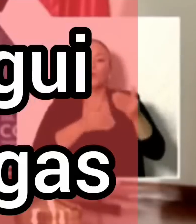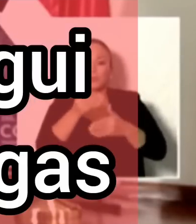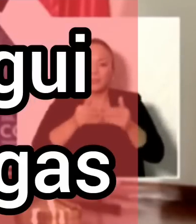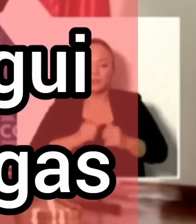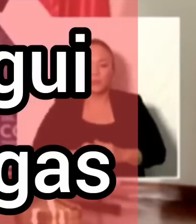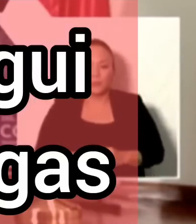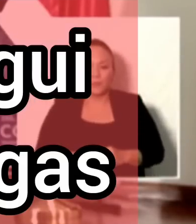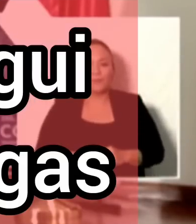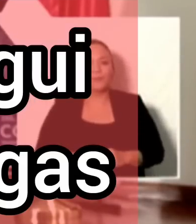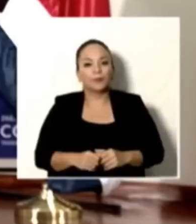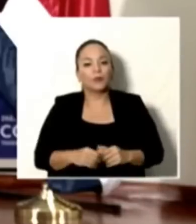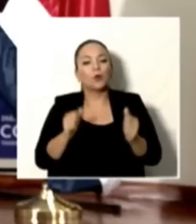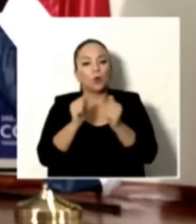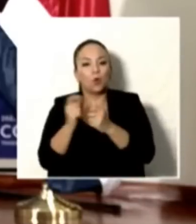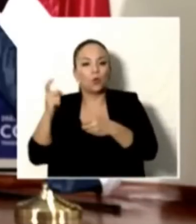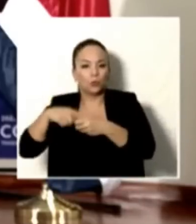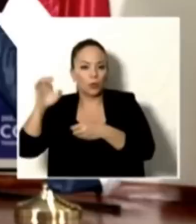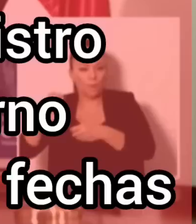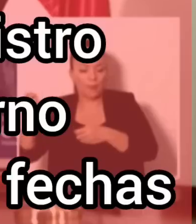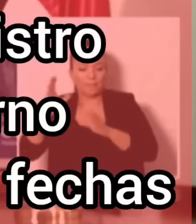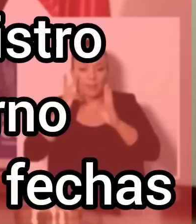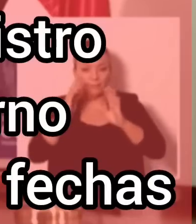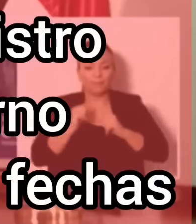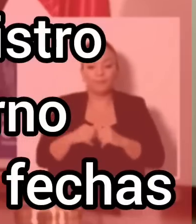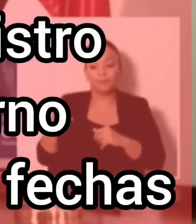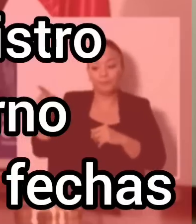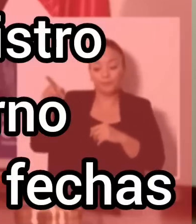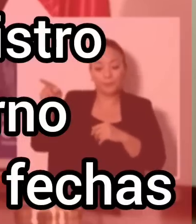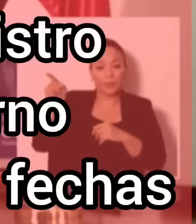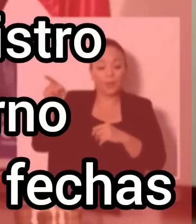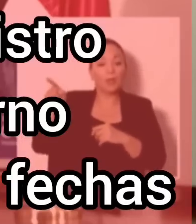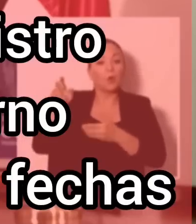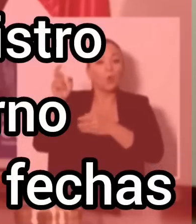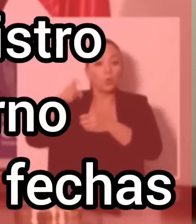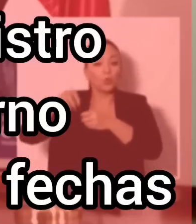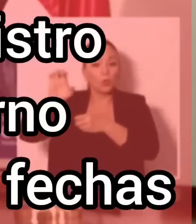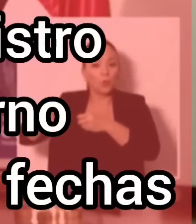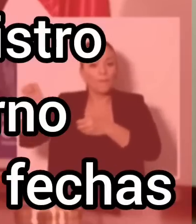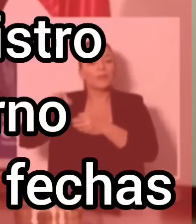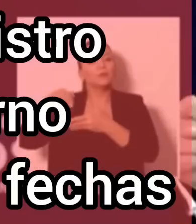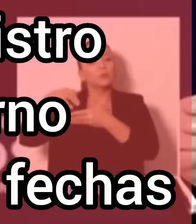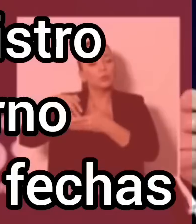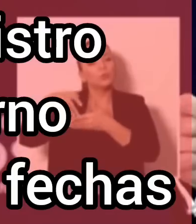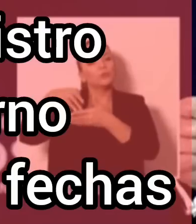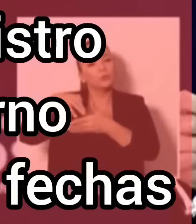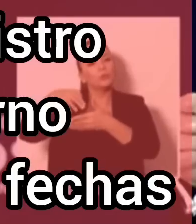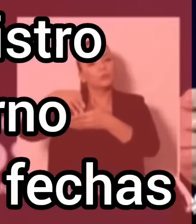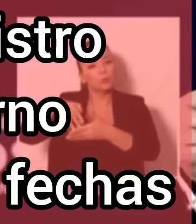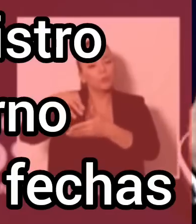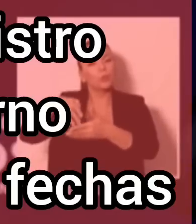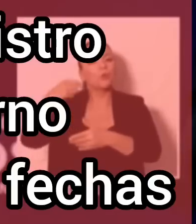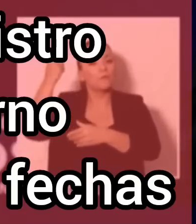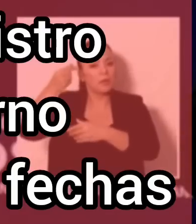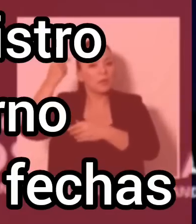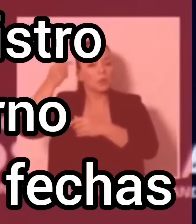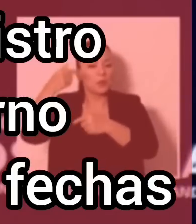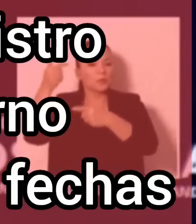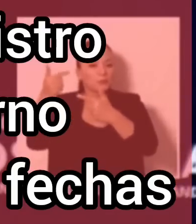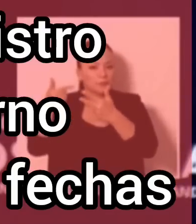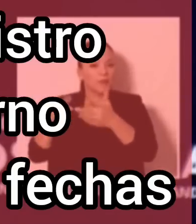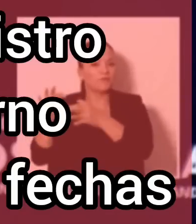proceso que se siguió con la Unión Europea. La Unión Europea hace estudios recurrentes de las diferentes administraciones con las que uno tiene